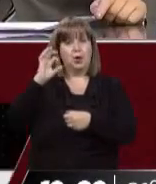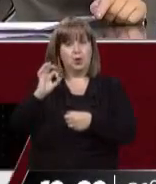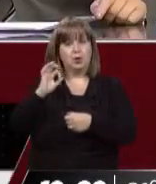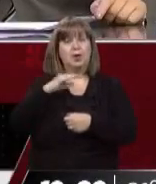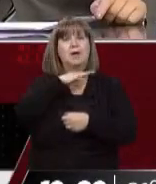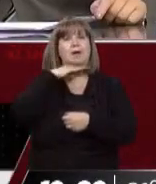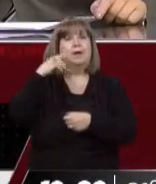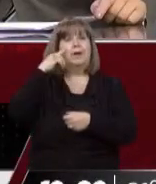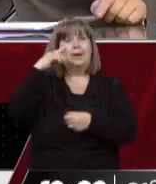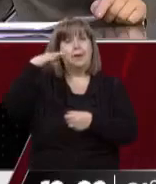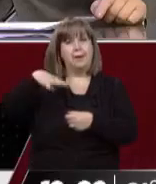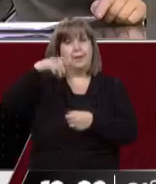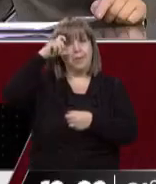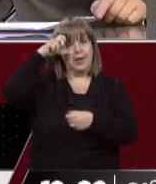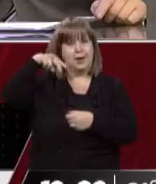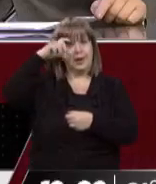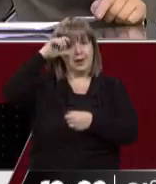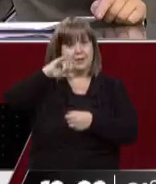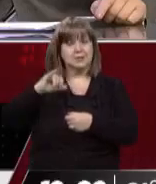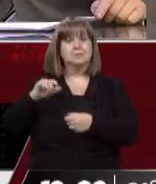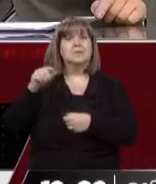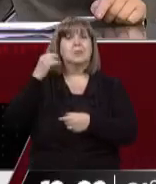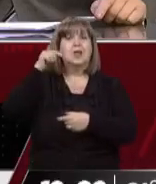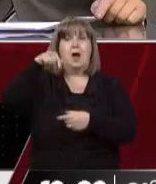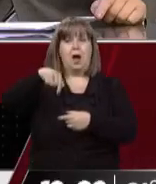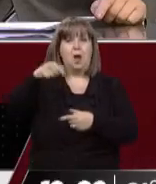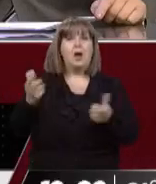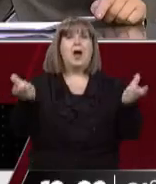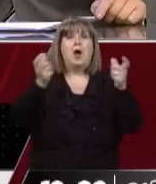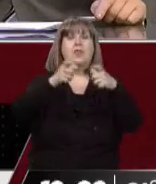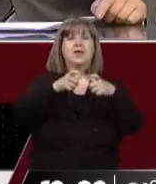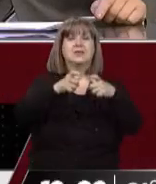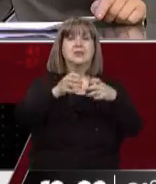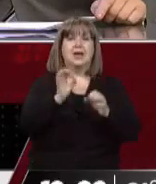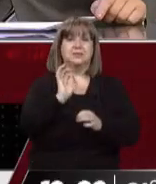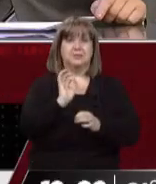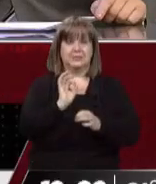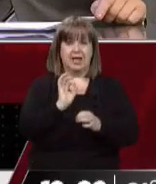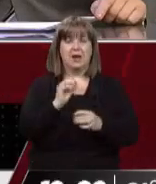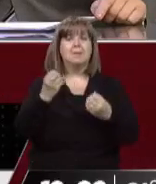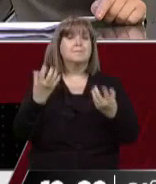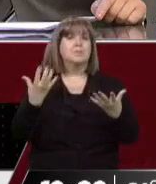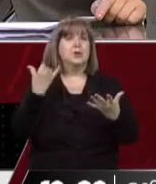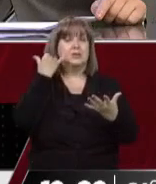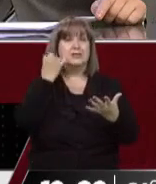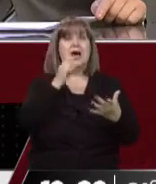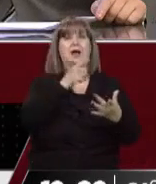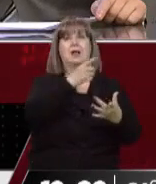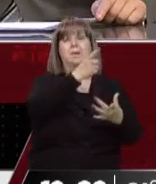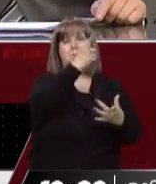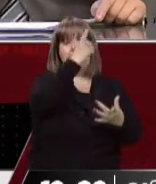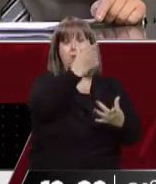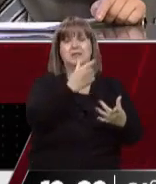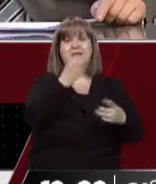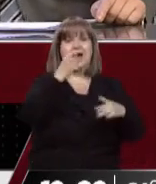una audiencia especial, ya que la defensa de Cristian Rivero, que este hombre es el penitenciario,